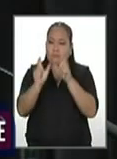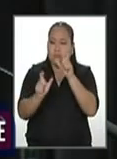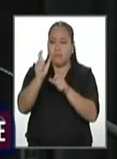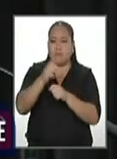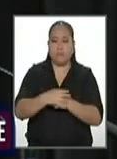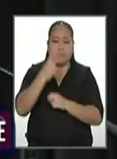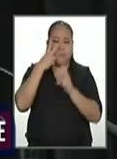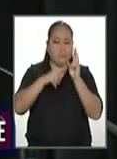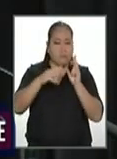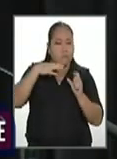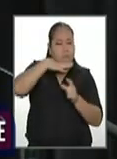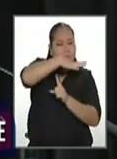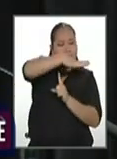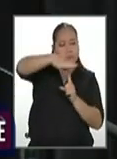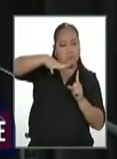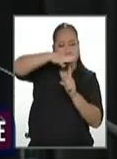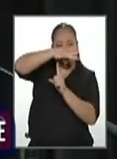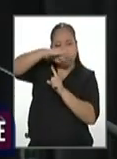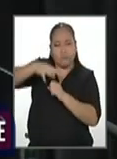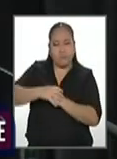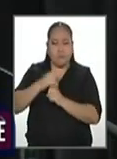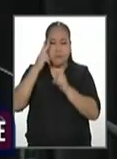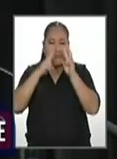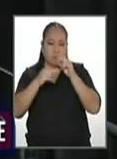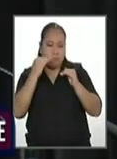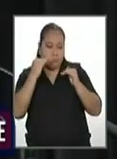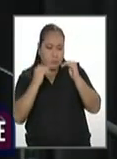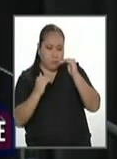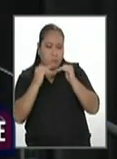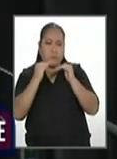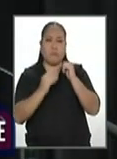el ecosistema, si no vemos los equilibrios.